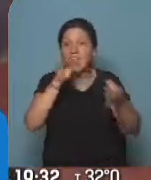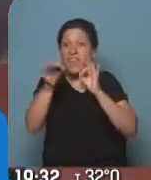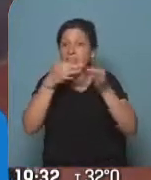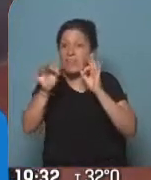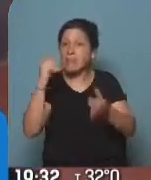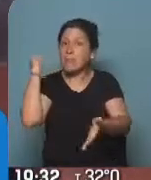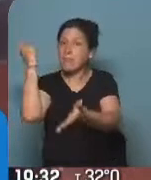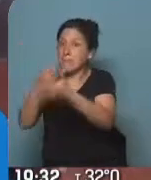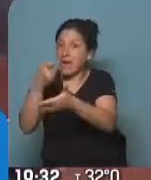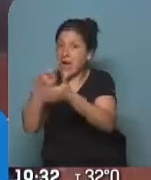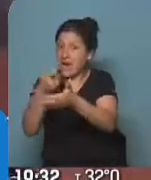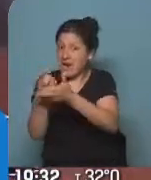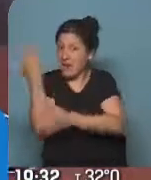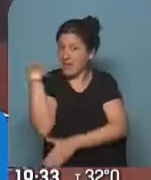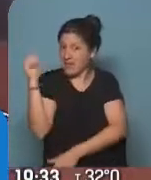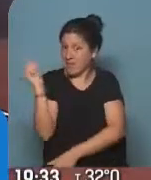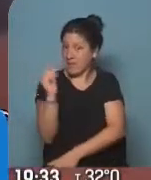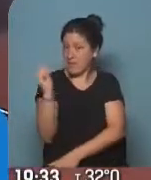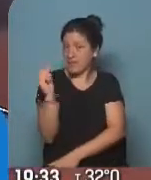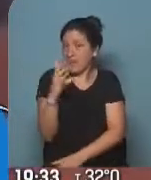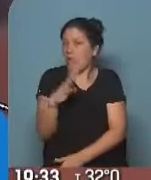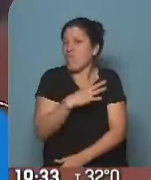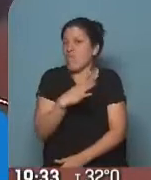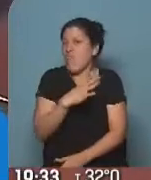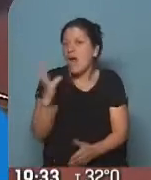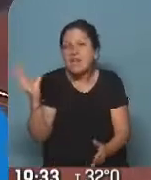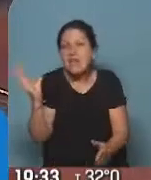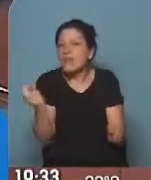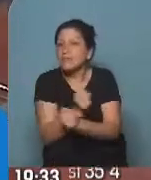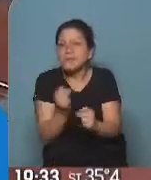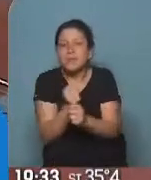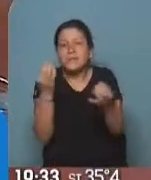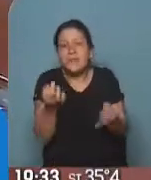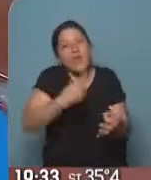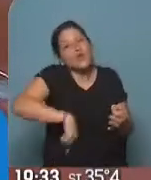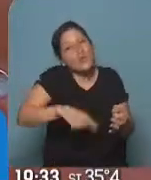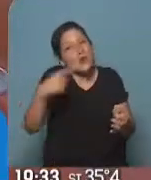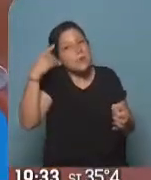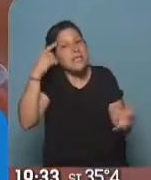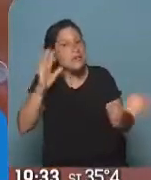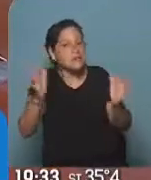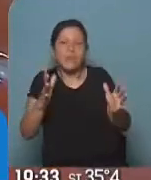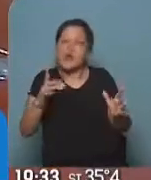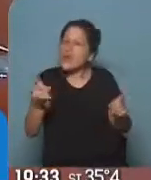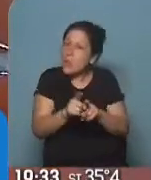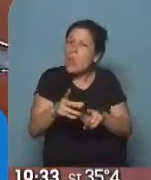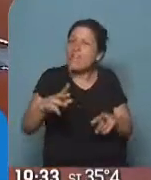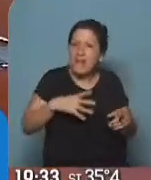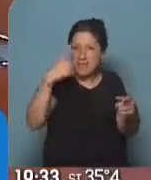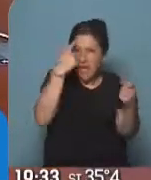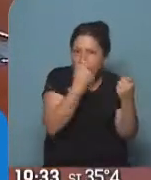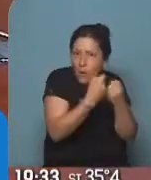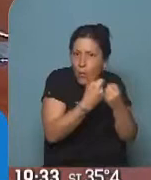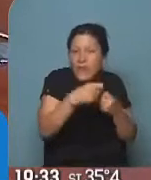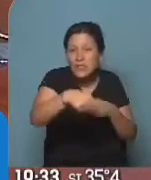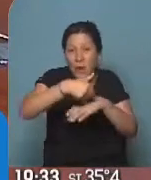Que lo que pasa es que no está acordado todavía el mecanismo de subasta. Si bien todos más o menos ya nos imaginamos cómo va a ser, hay que acordarlo. Eso no está acordado y eso se espera a partir de